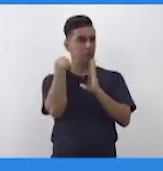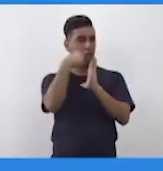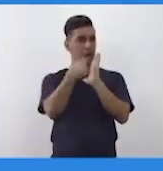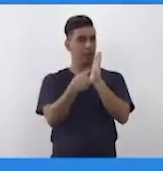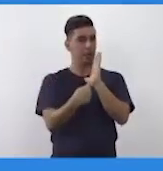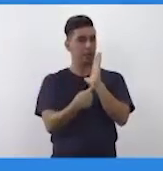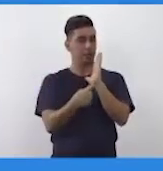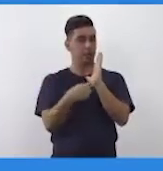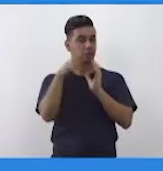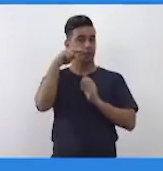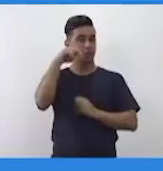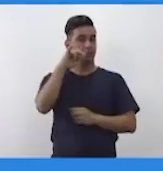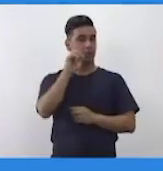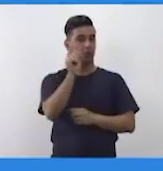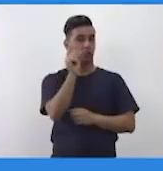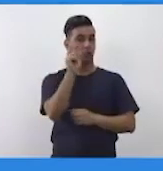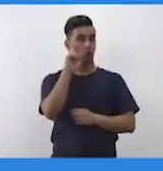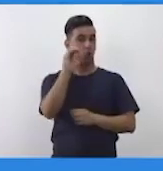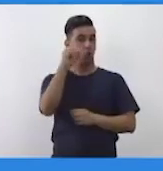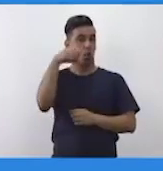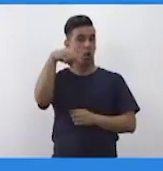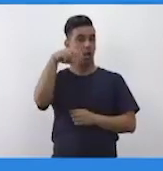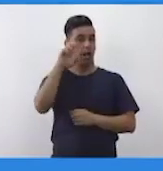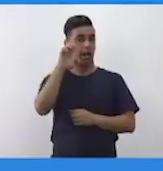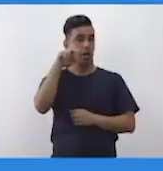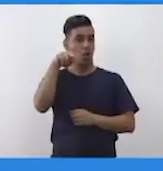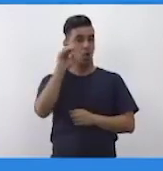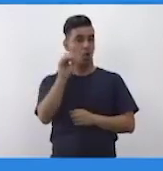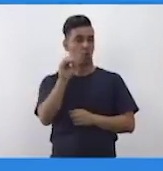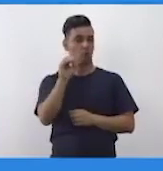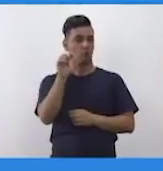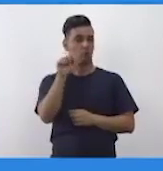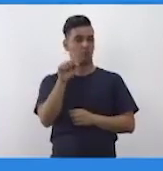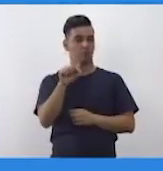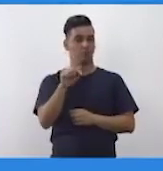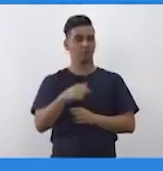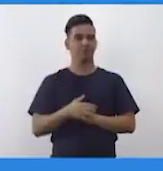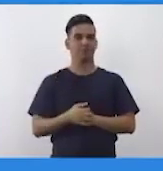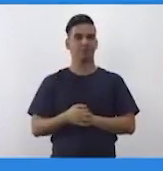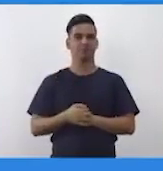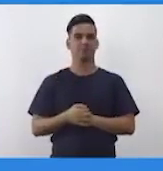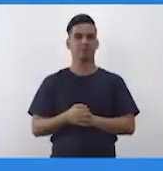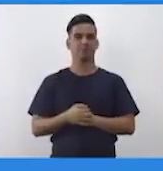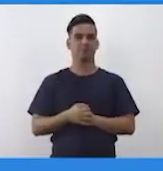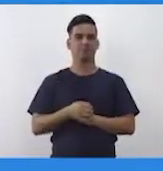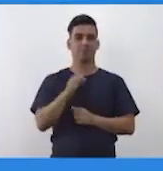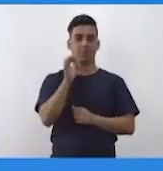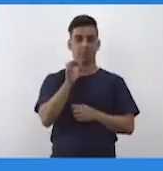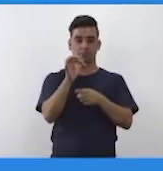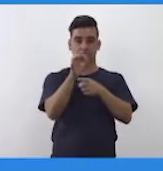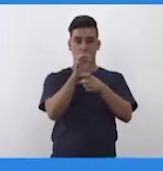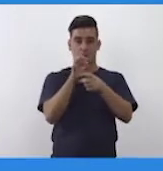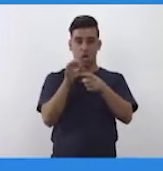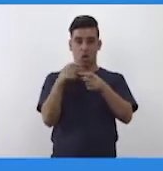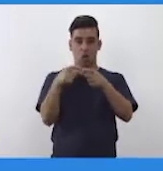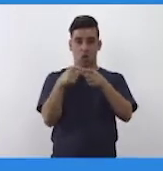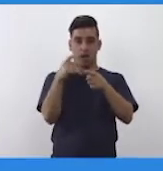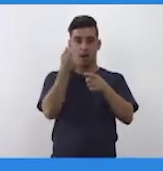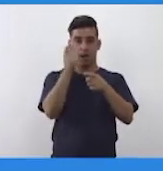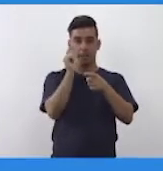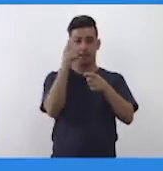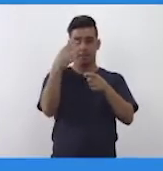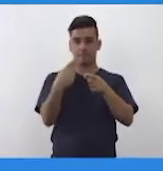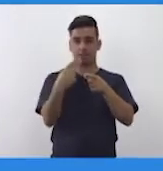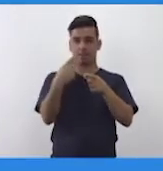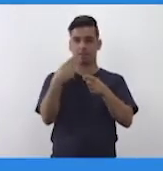base nitrogenada es la adenina, que también esta molécula de ATP está